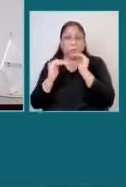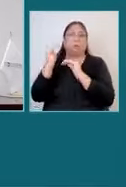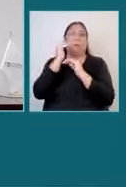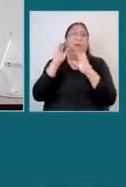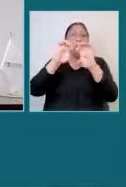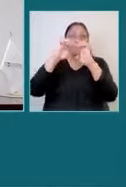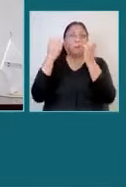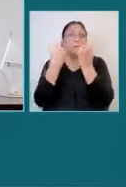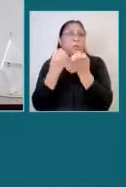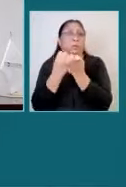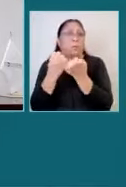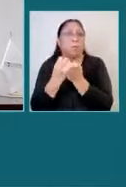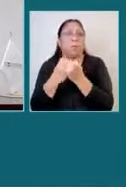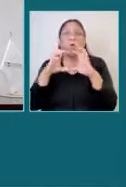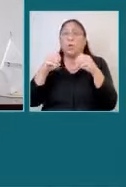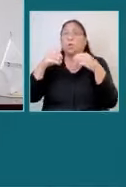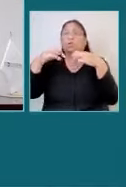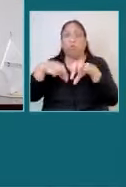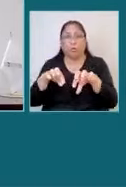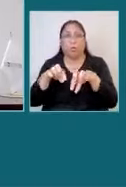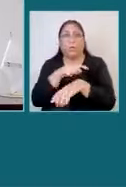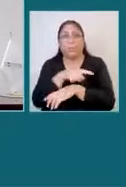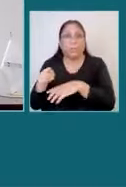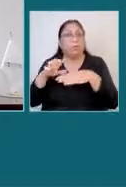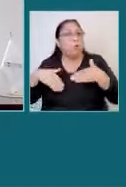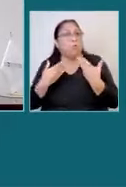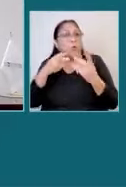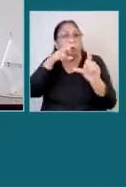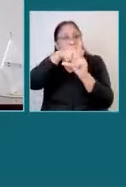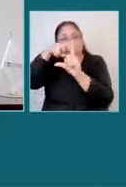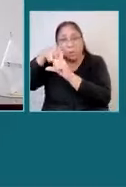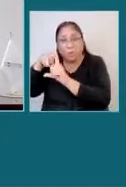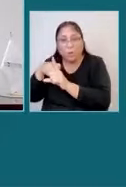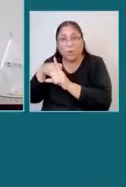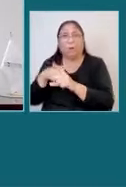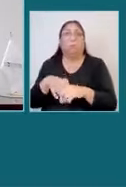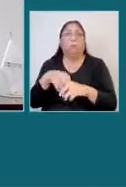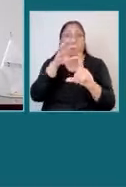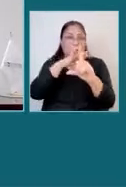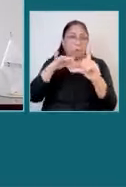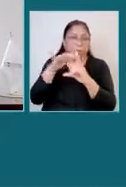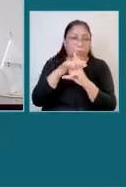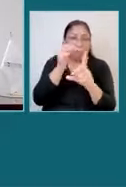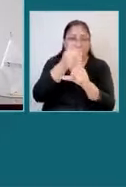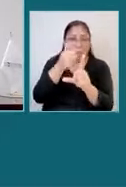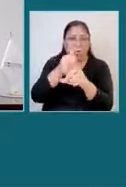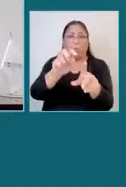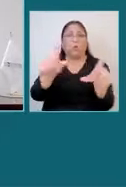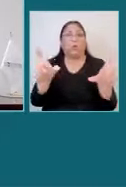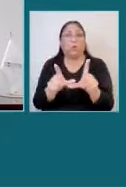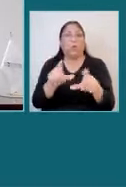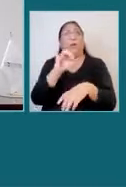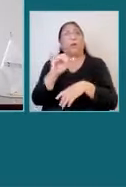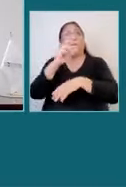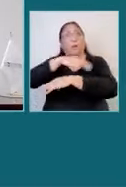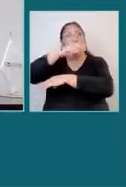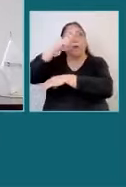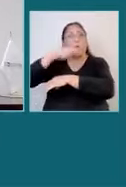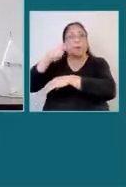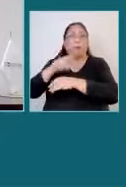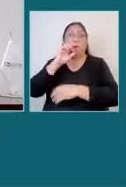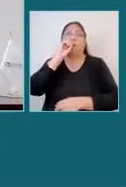equipo gestor y las oportunidades que estos puedan identificar tanto en el ecosistema local como regional. Y como